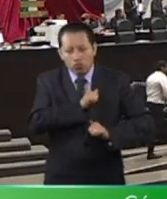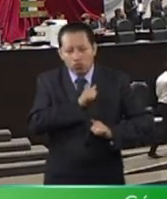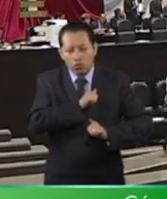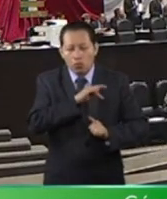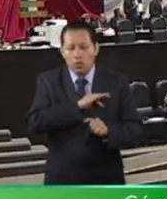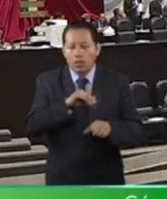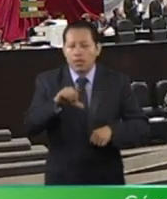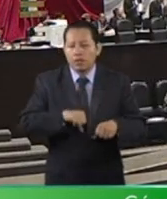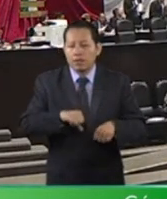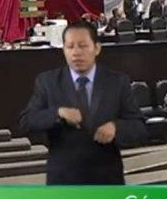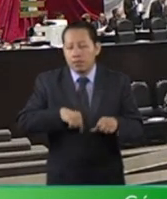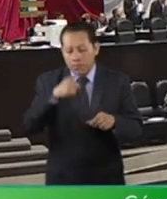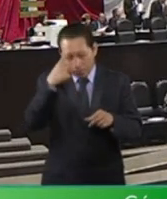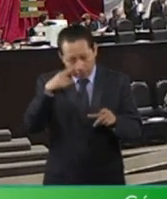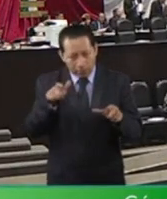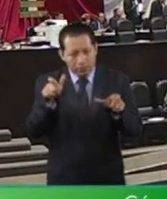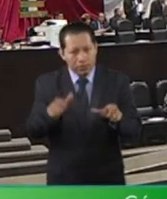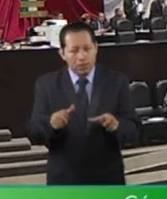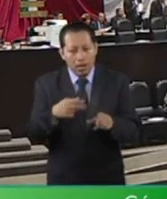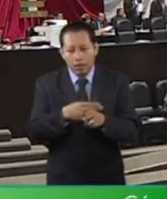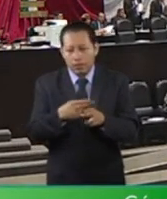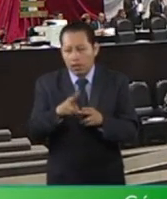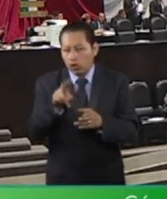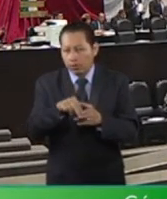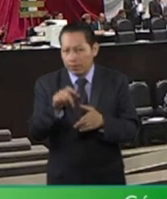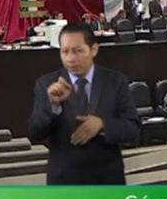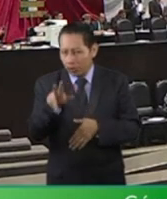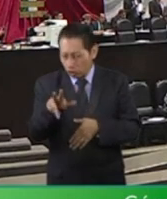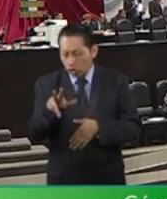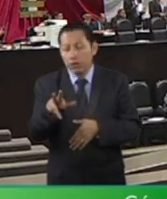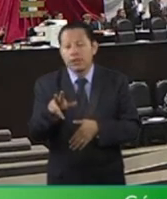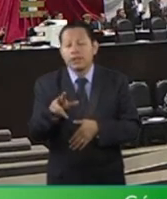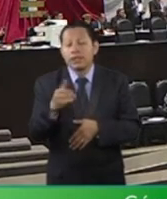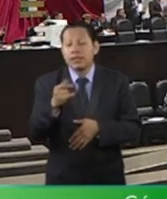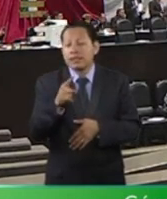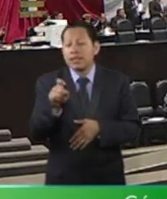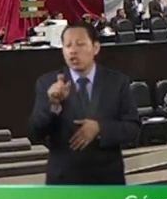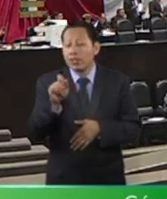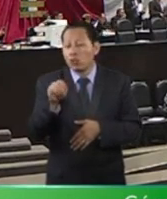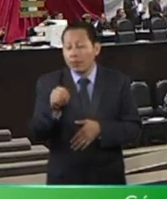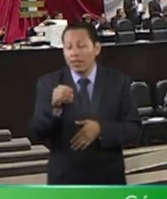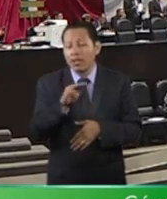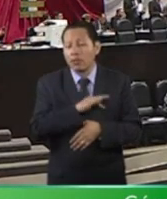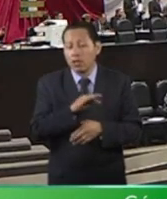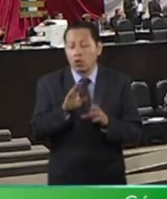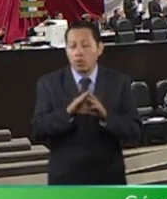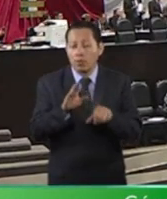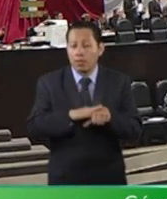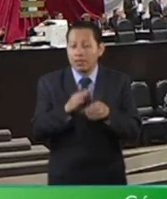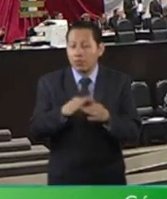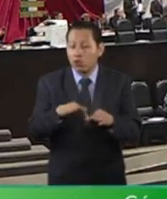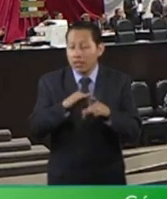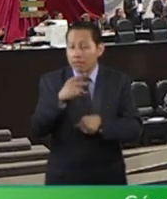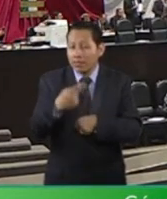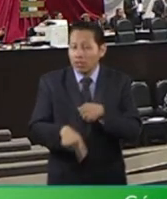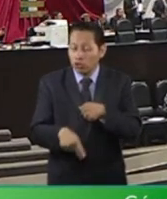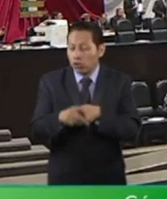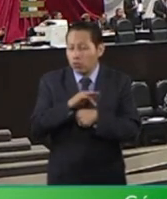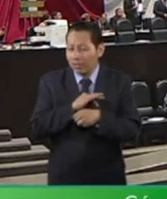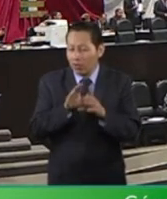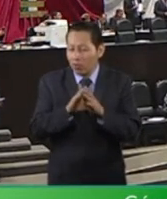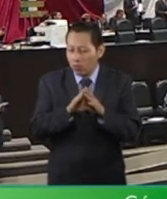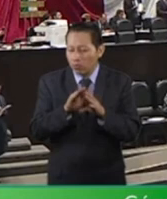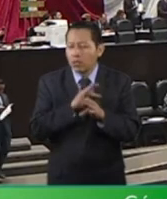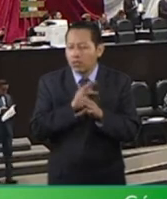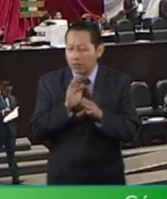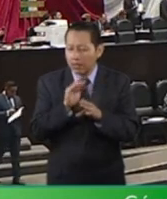realicen actividades de seguridad pública hasta 2028 y el 129, el más relevante y peligroso, posibilita